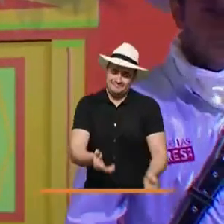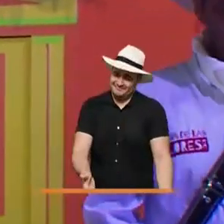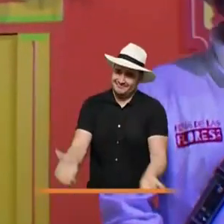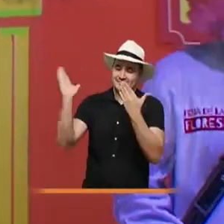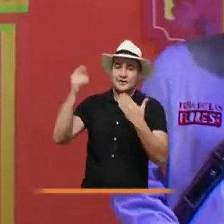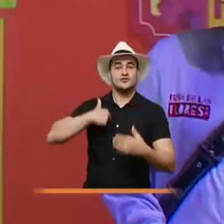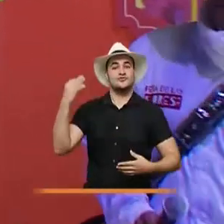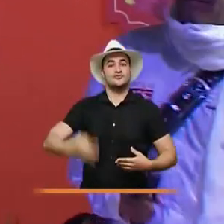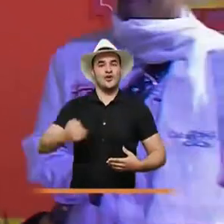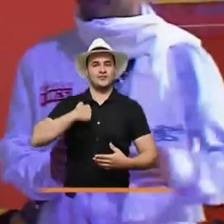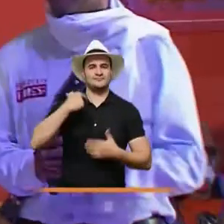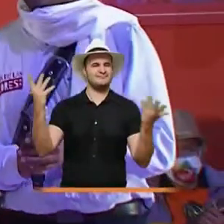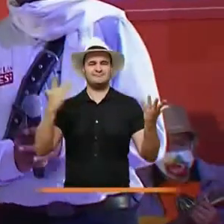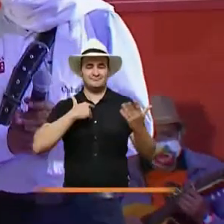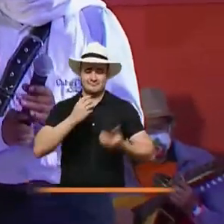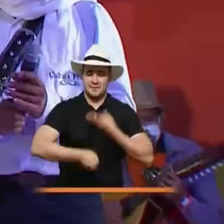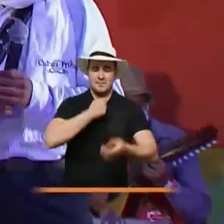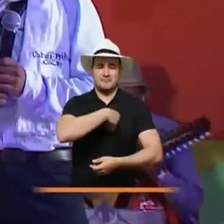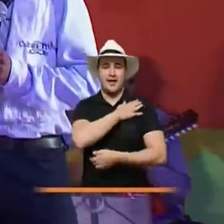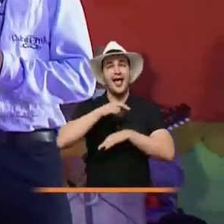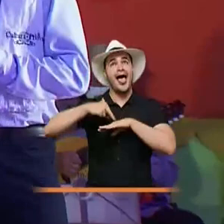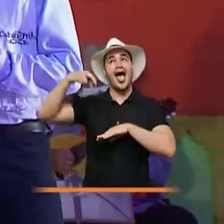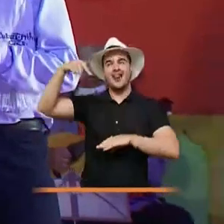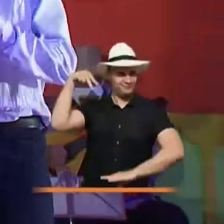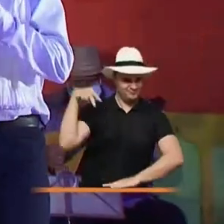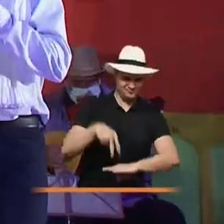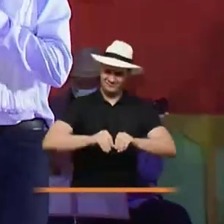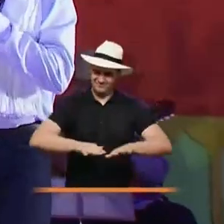con los pies sobre la tierra